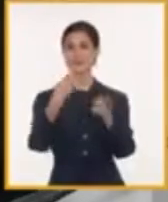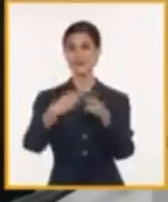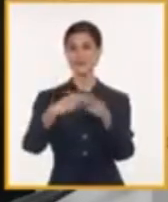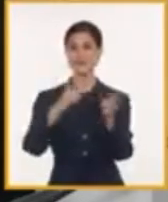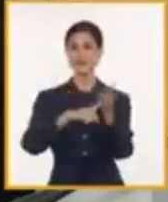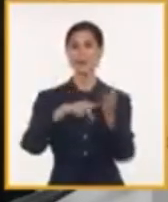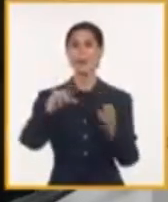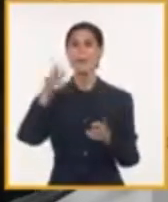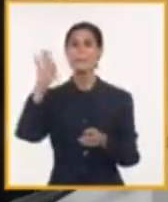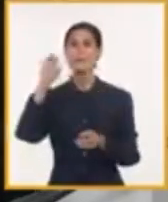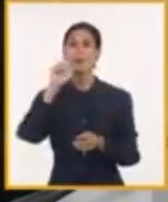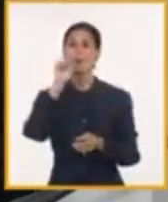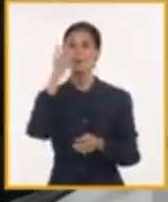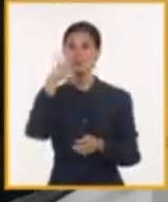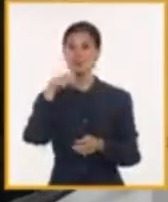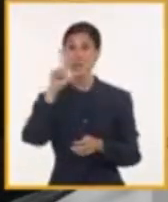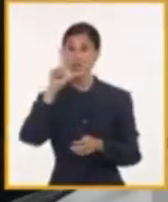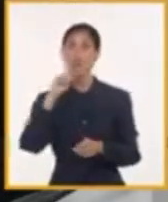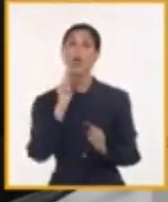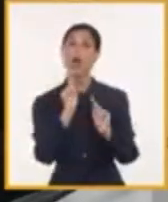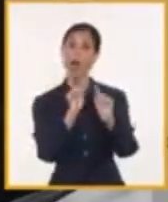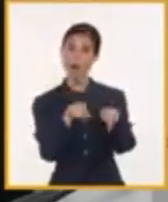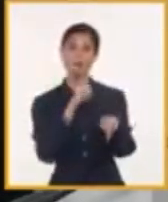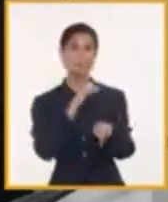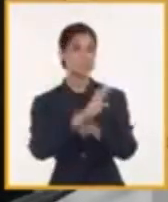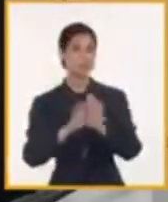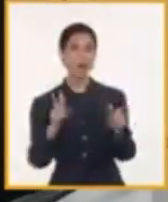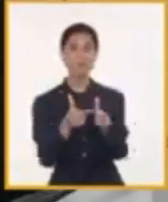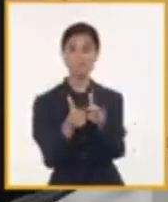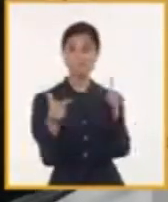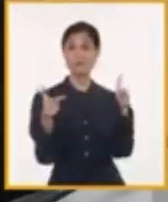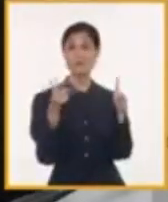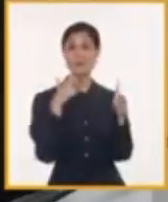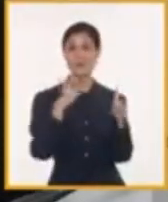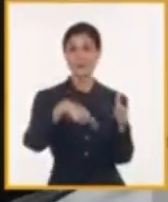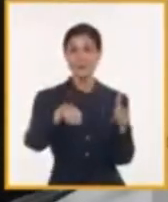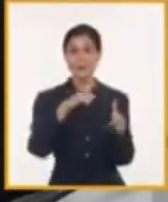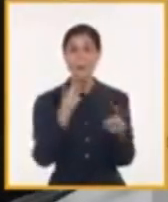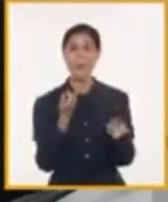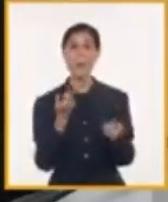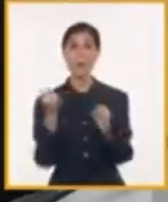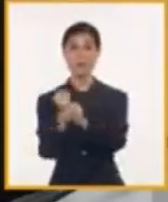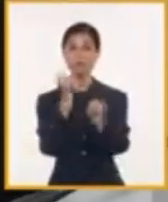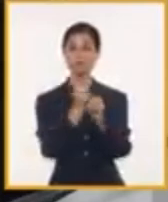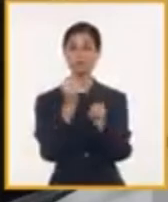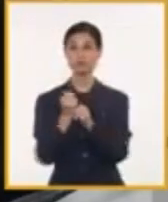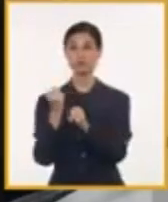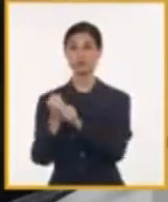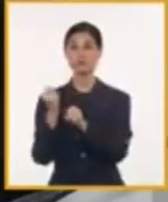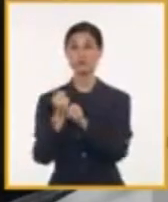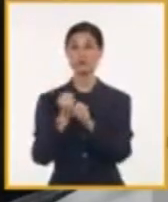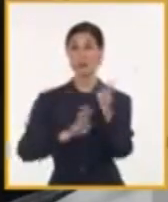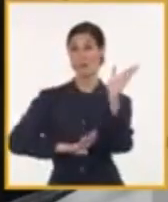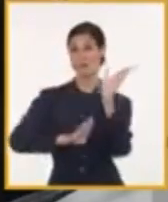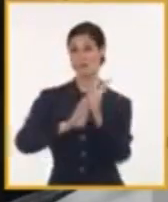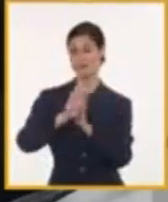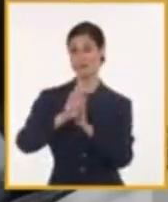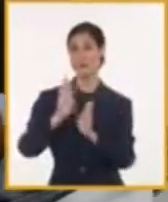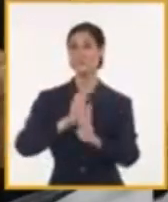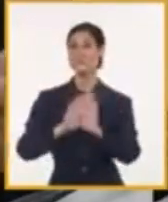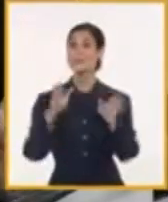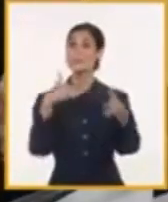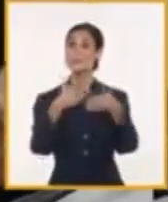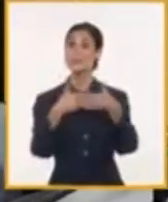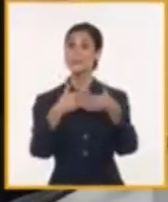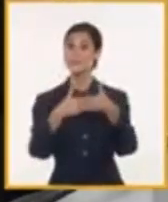en estos días de la mesa vamos a ver un reportaje o está previsto. Mañana lo como un ejemplo de encadenamiento. La empresa Prodal,